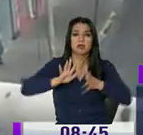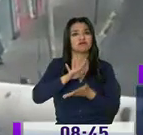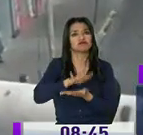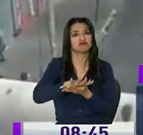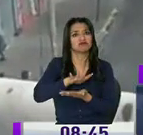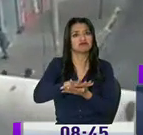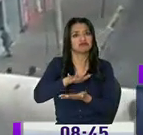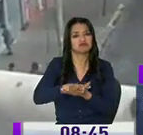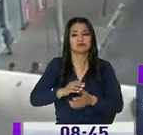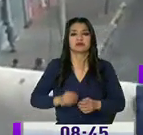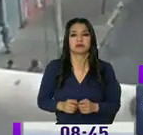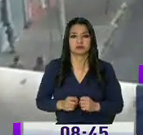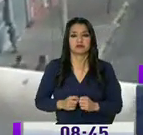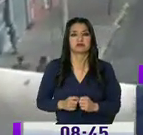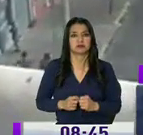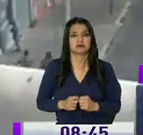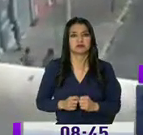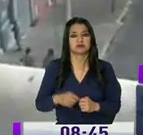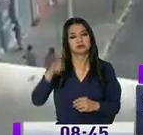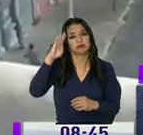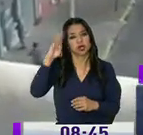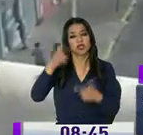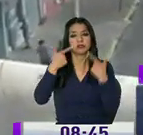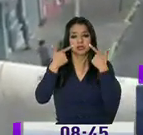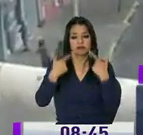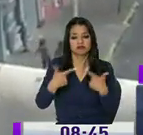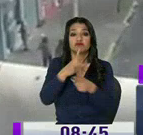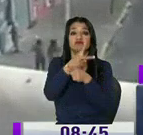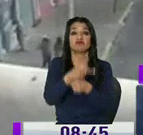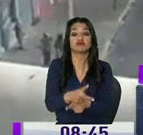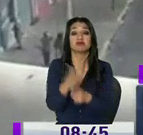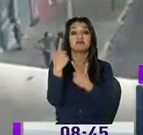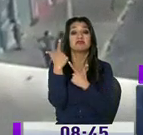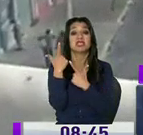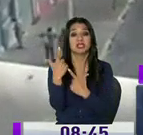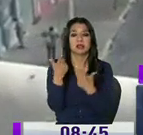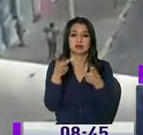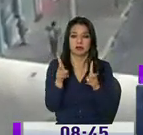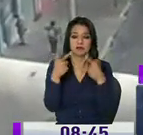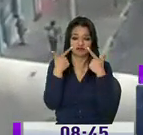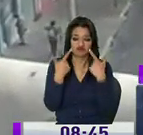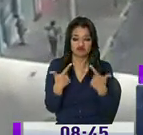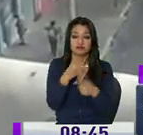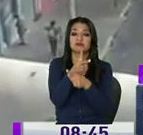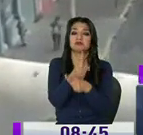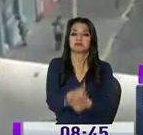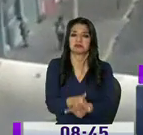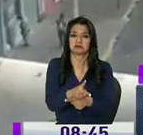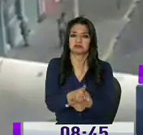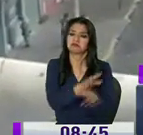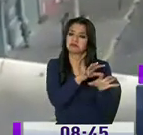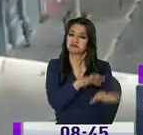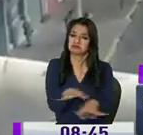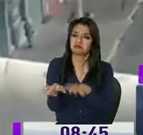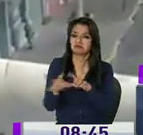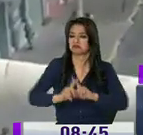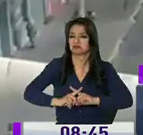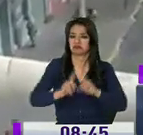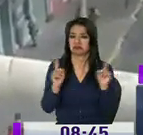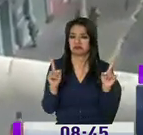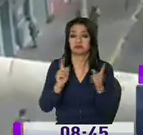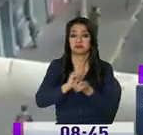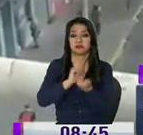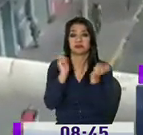la protección de policías y de militares. El movimiento acá también ya se puede evidenciar. Al parecer hubo ya un cambio